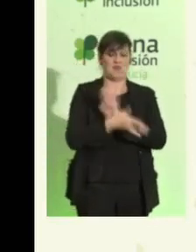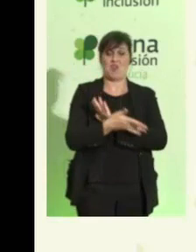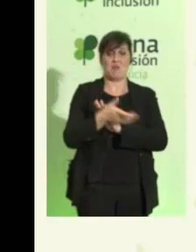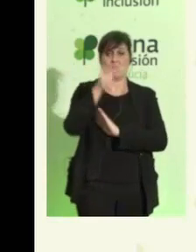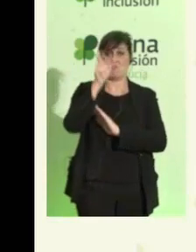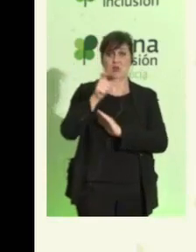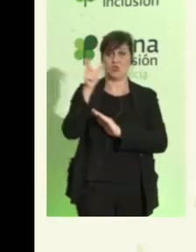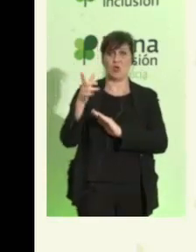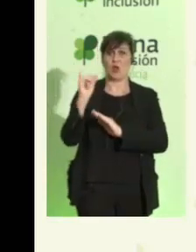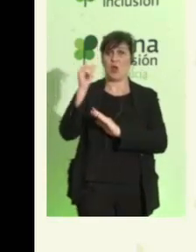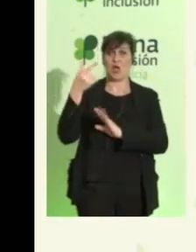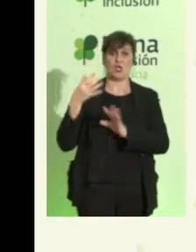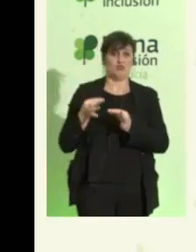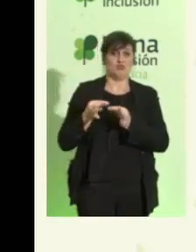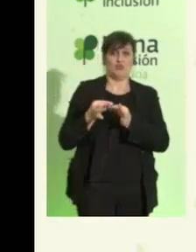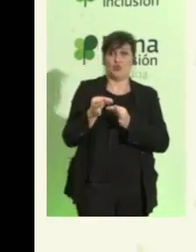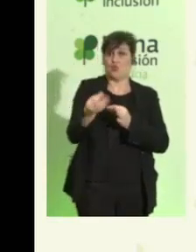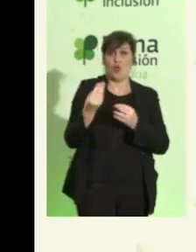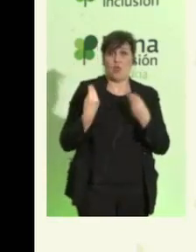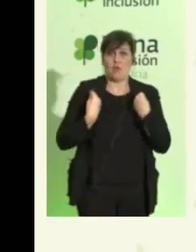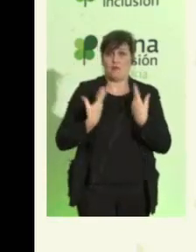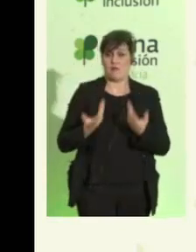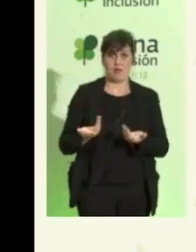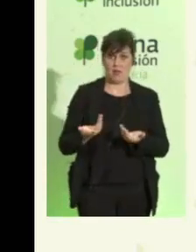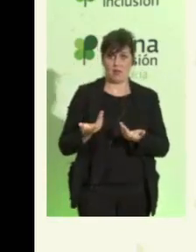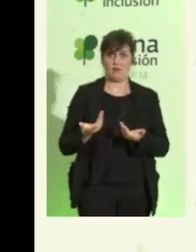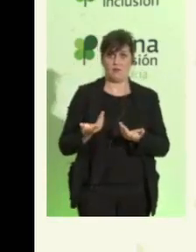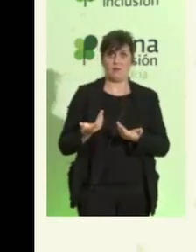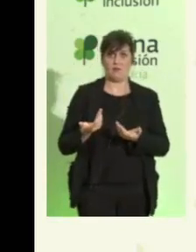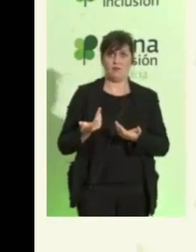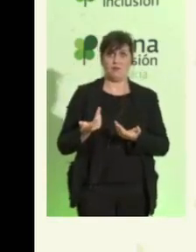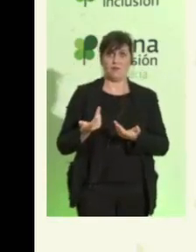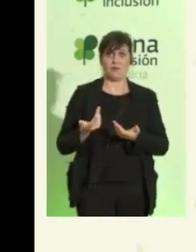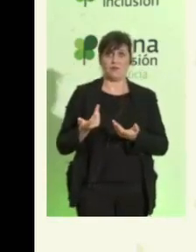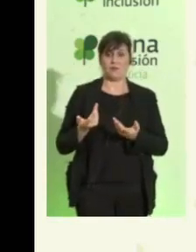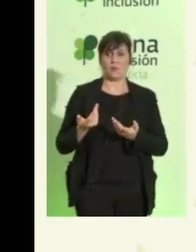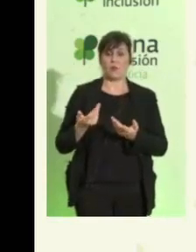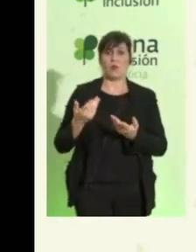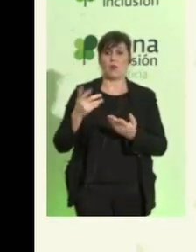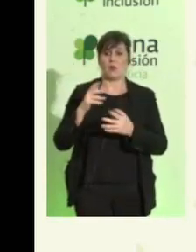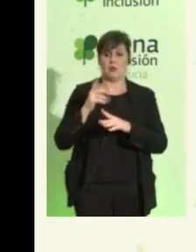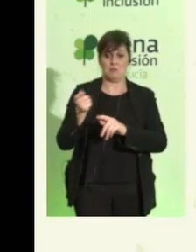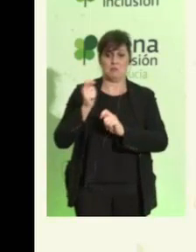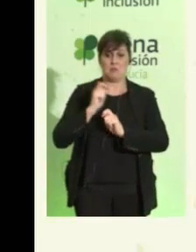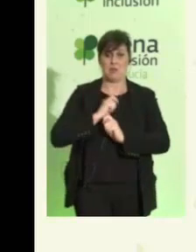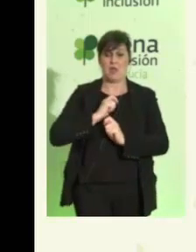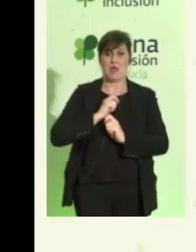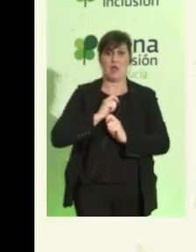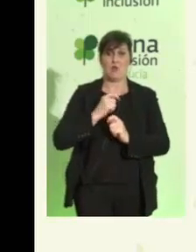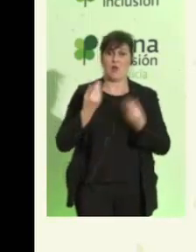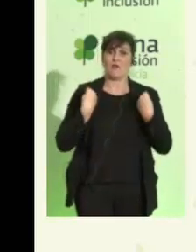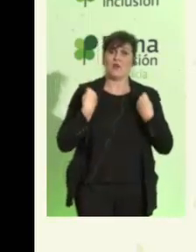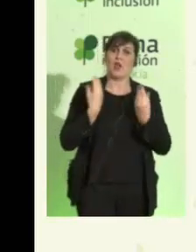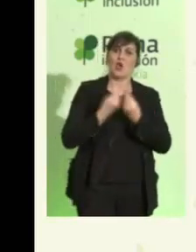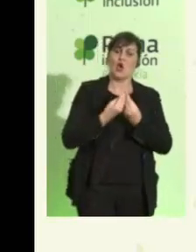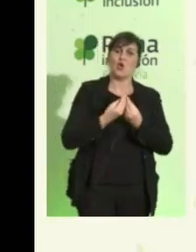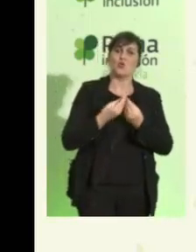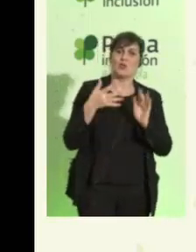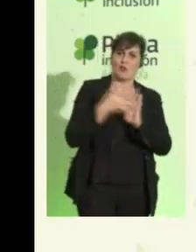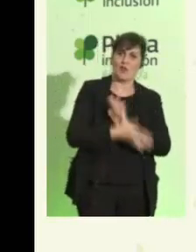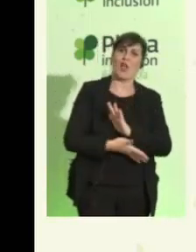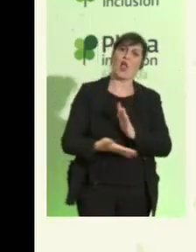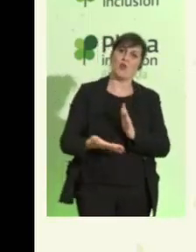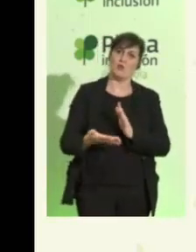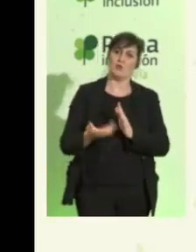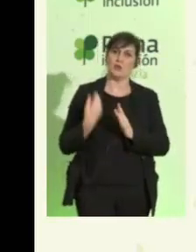tienes contigo toda tu vida, que te dan, que te hacen poder tener una vida significativa. Y una de las cosas de las que me di cuenta después de